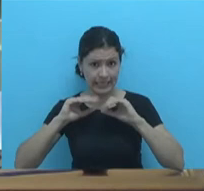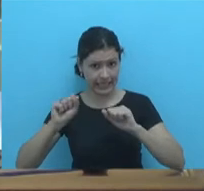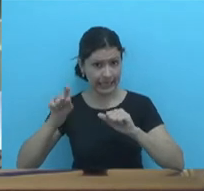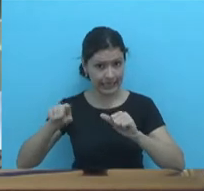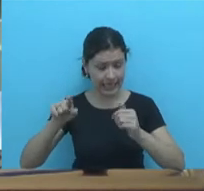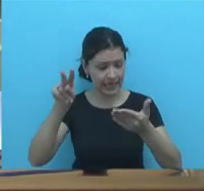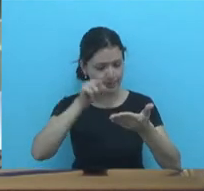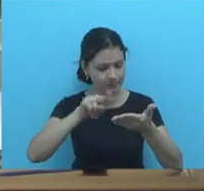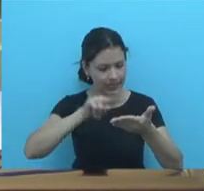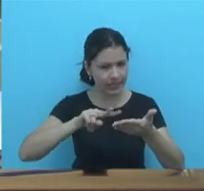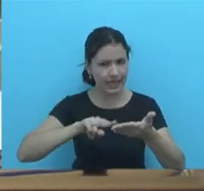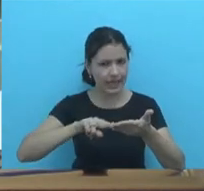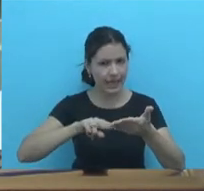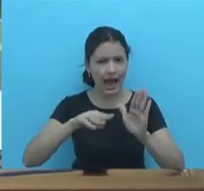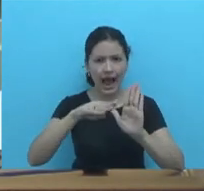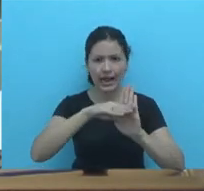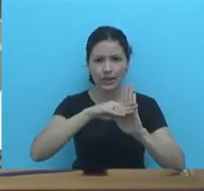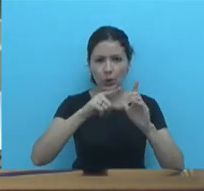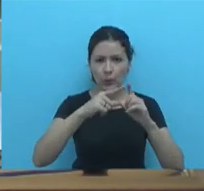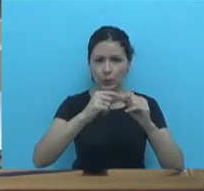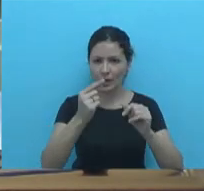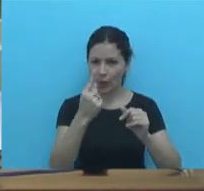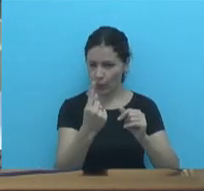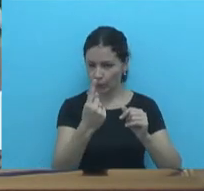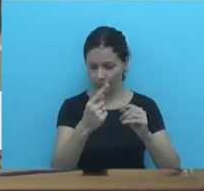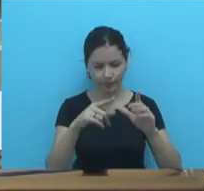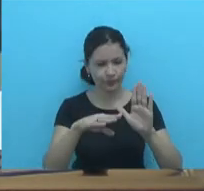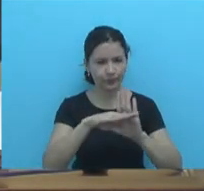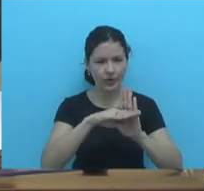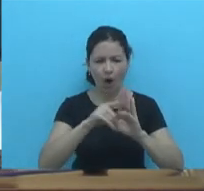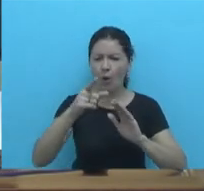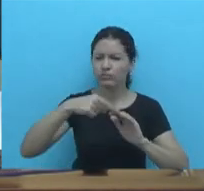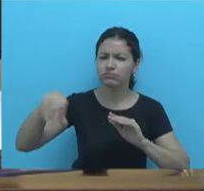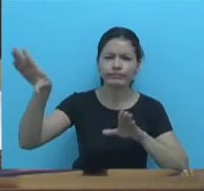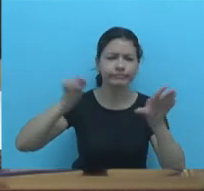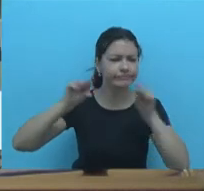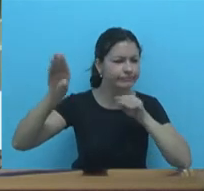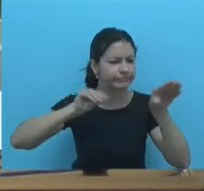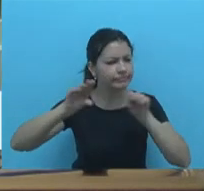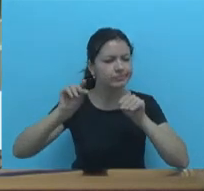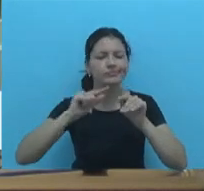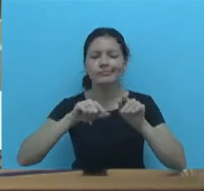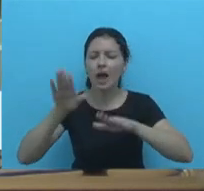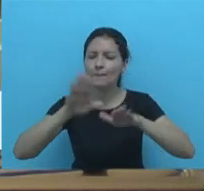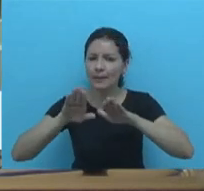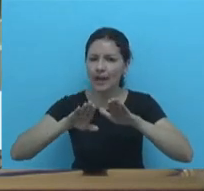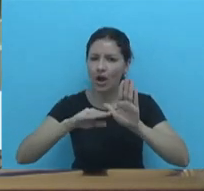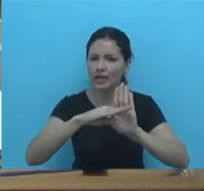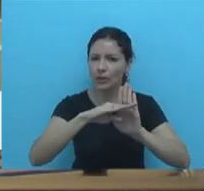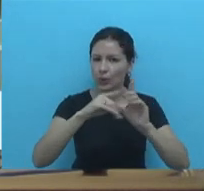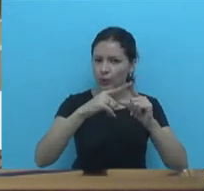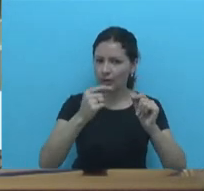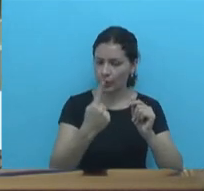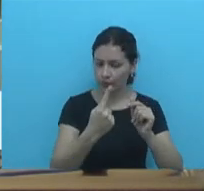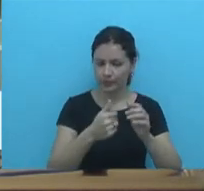cómo quedaría el artículo 1 según las expresiones de todos los diputados acá en esta comisión. No, nosotros